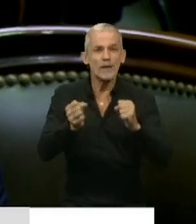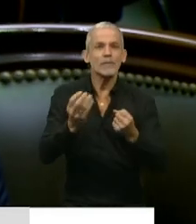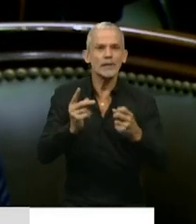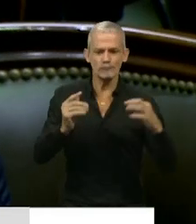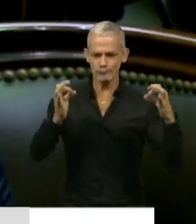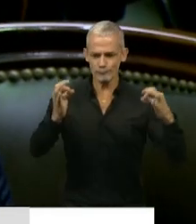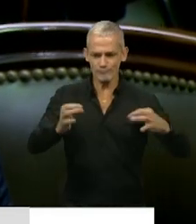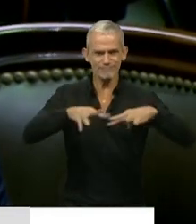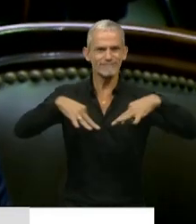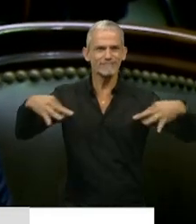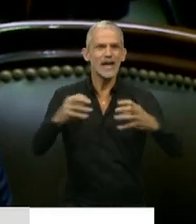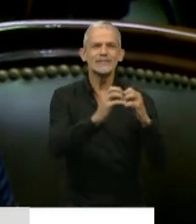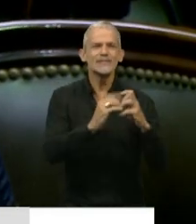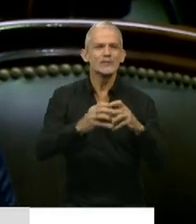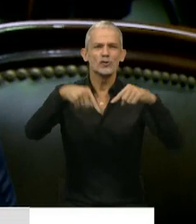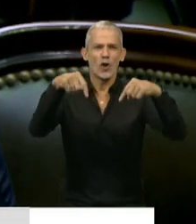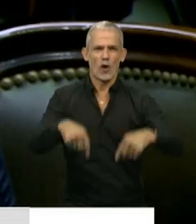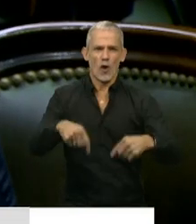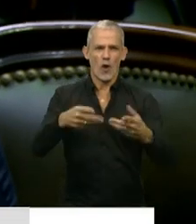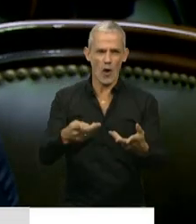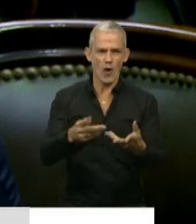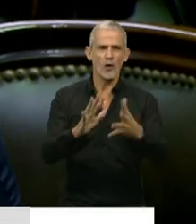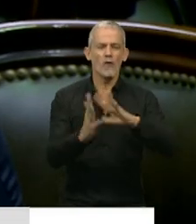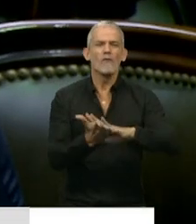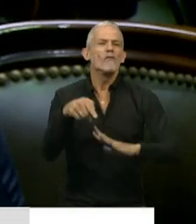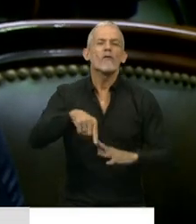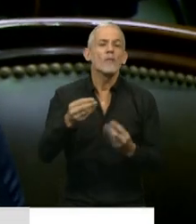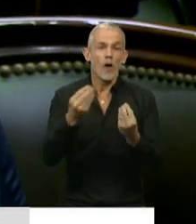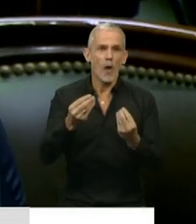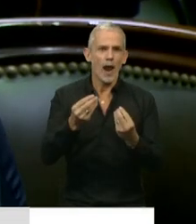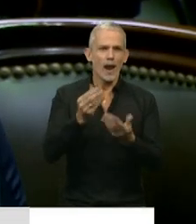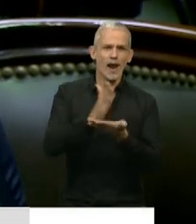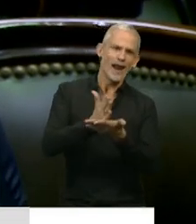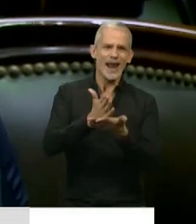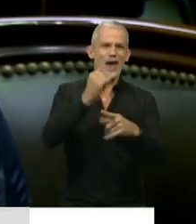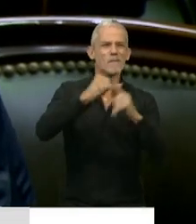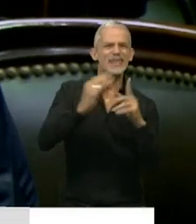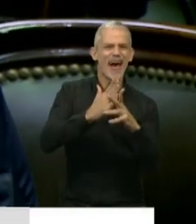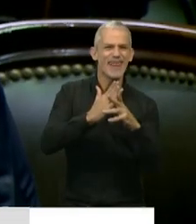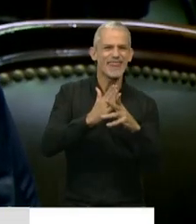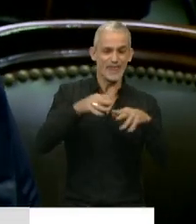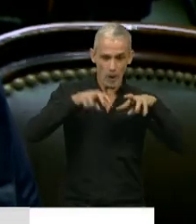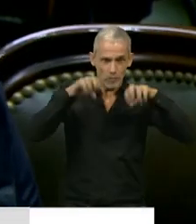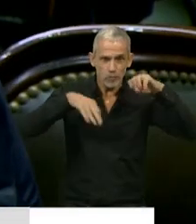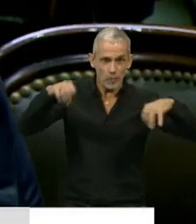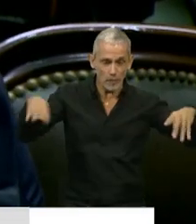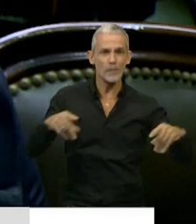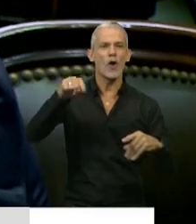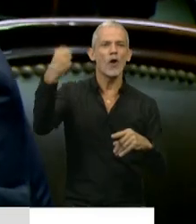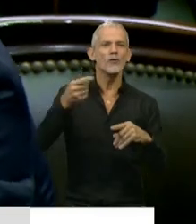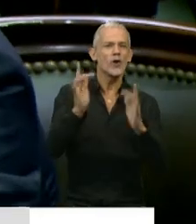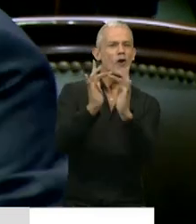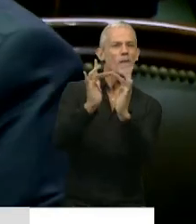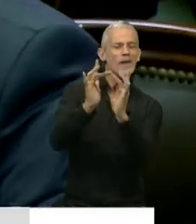estemos sesionando en forma mixta y remota como lo estamos